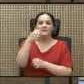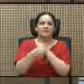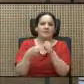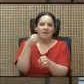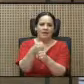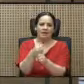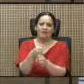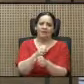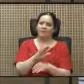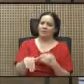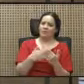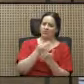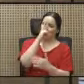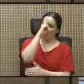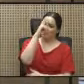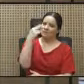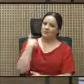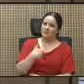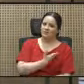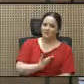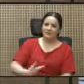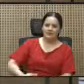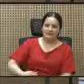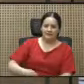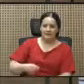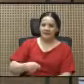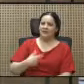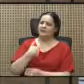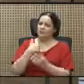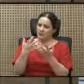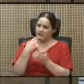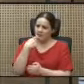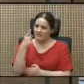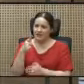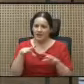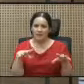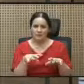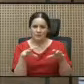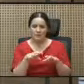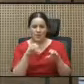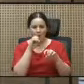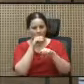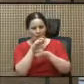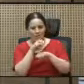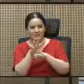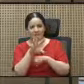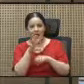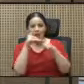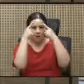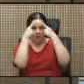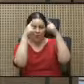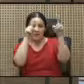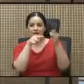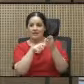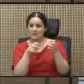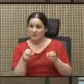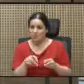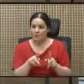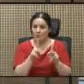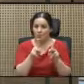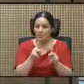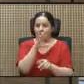todo respeto, señor presidente, déjeme decirle que las acciones que nos orientan a alcanzar estas oportunidades,